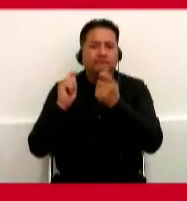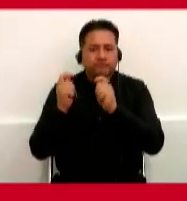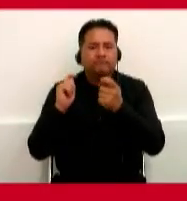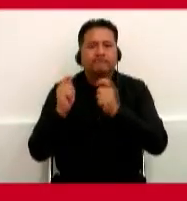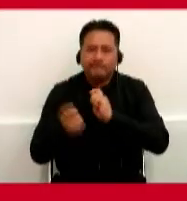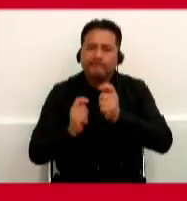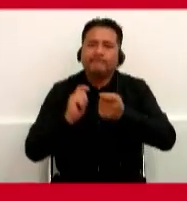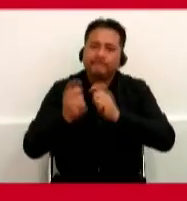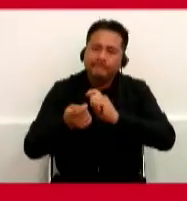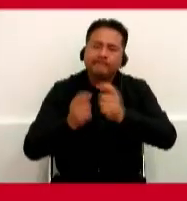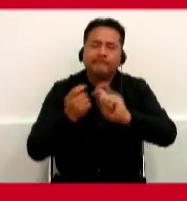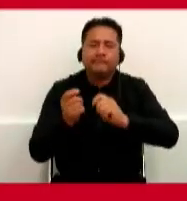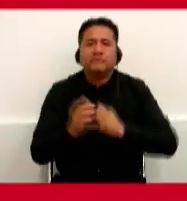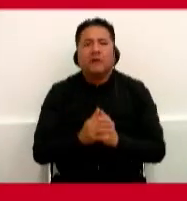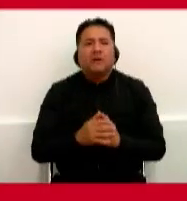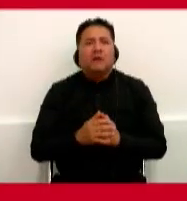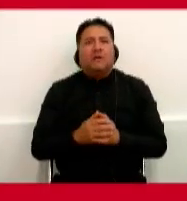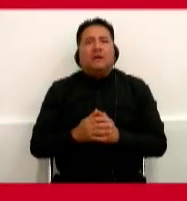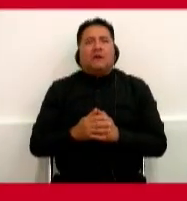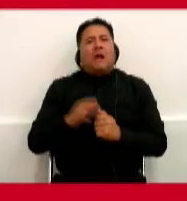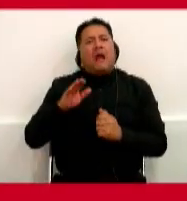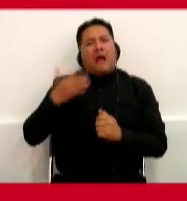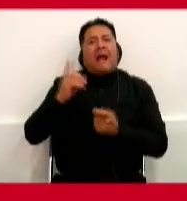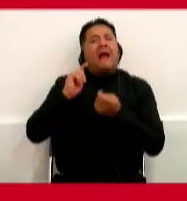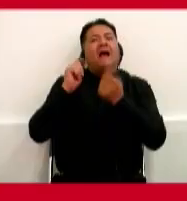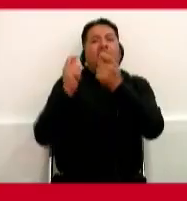Fill, métodos que se han